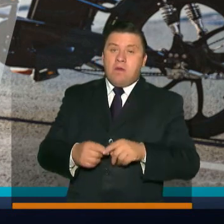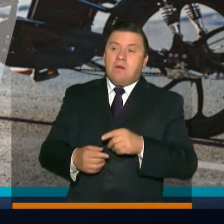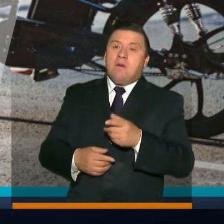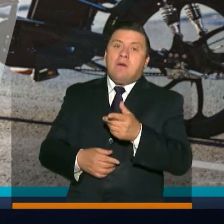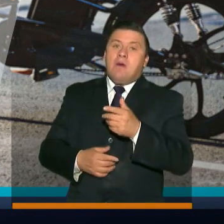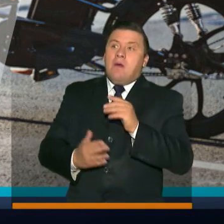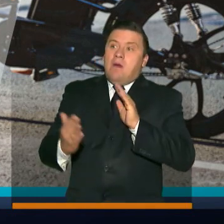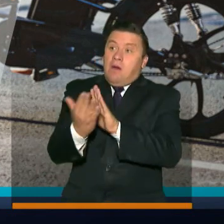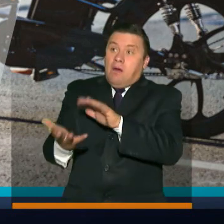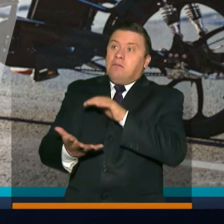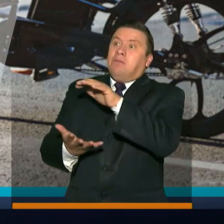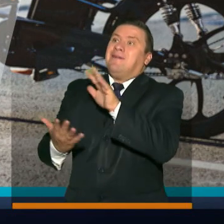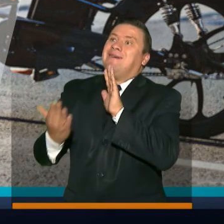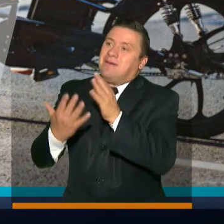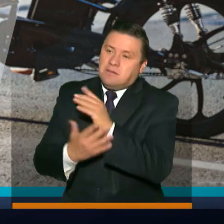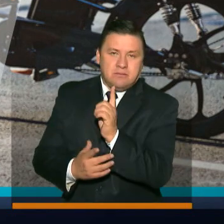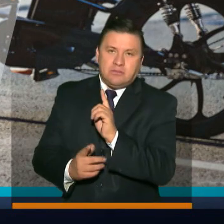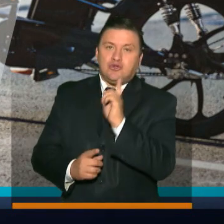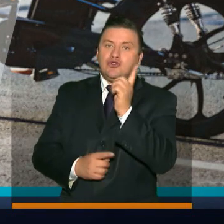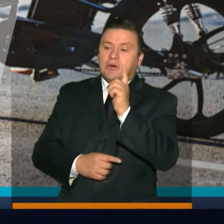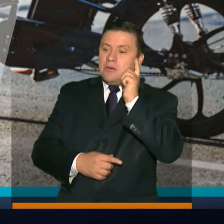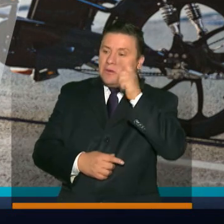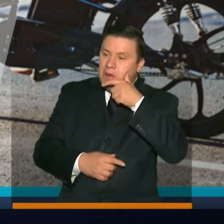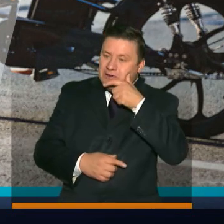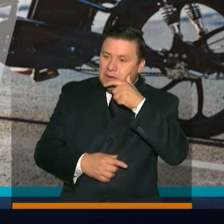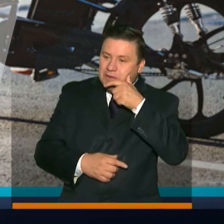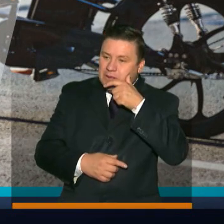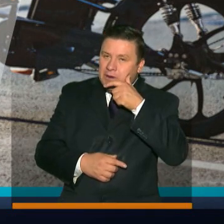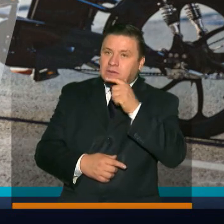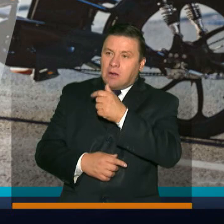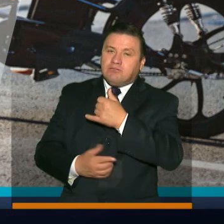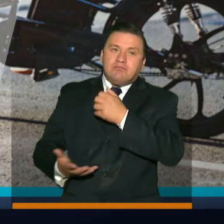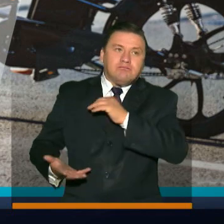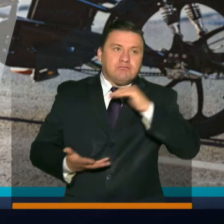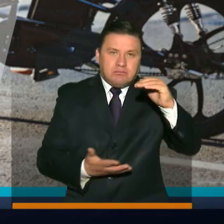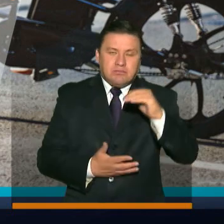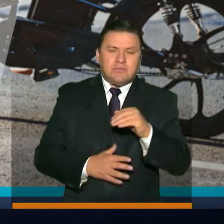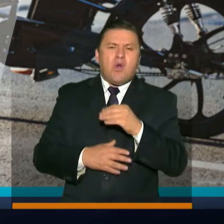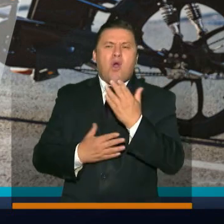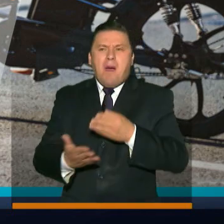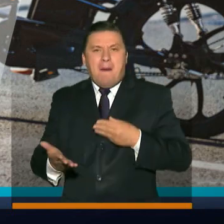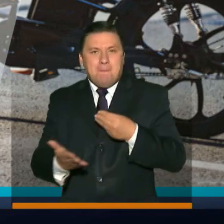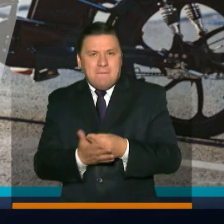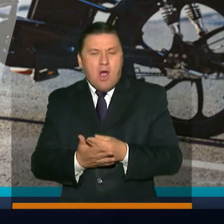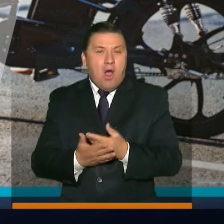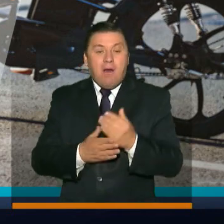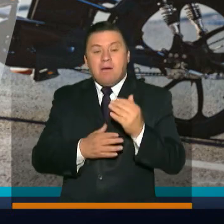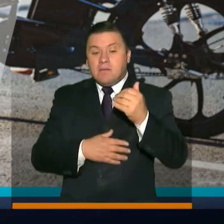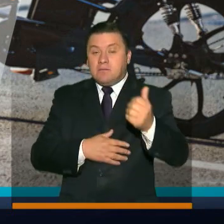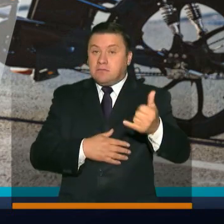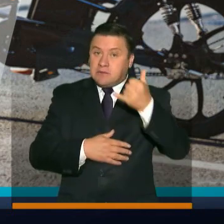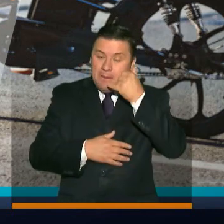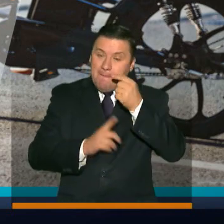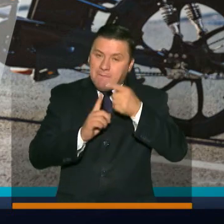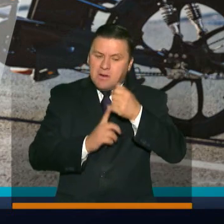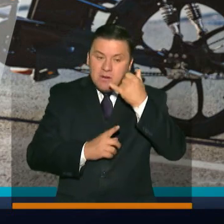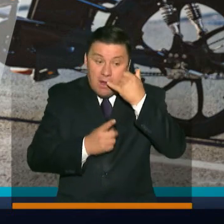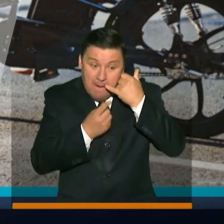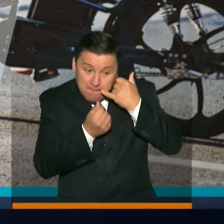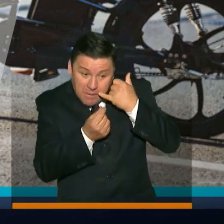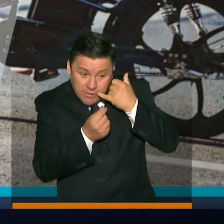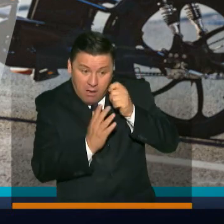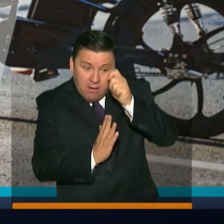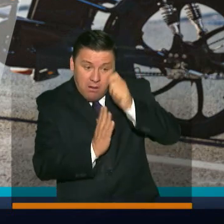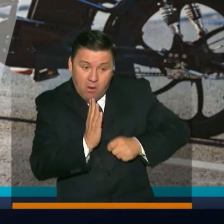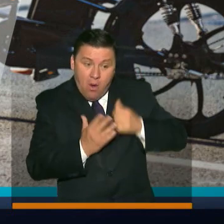pedidos presenciales, solo serán en línea o por teléfono. La forma de pago debe ser informada al cliente y en la medida de lo